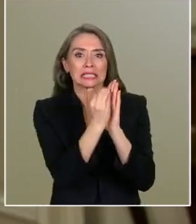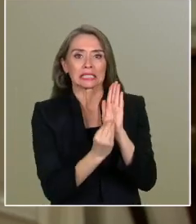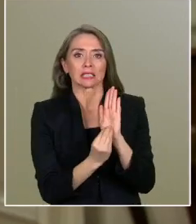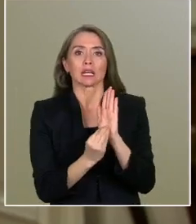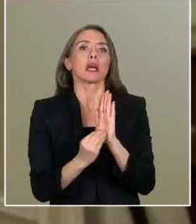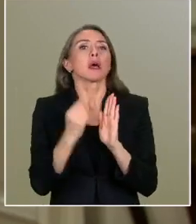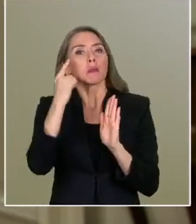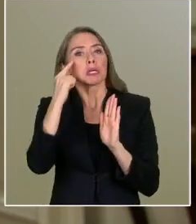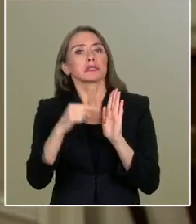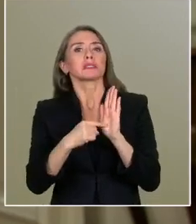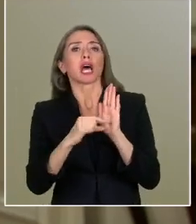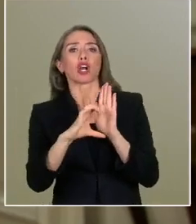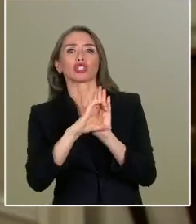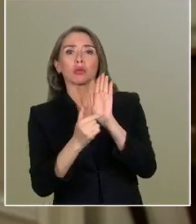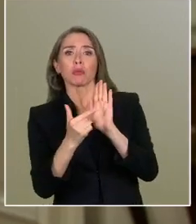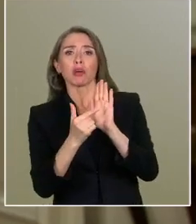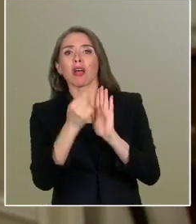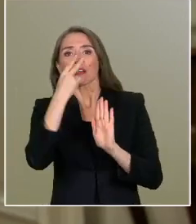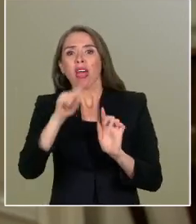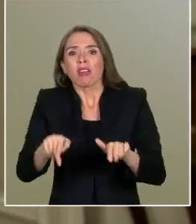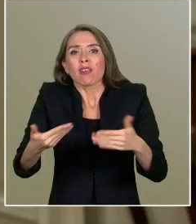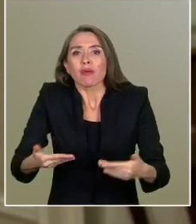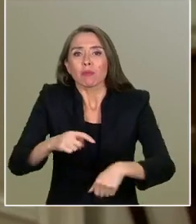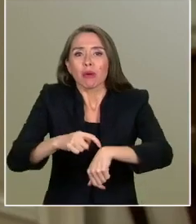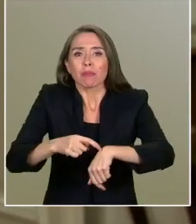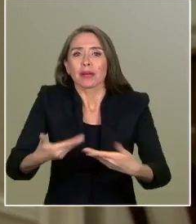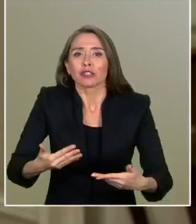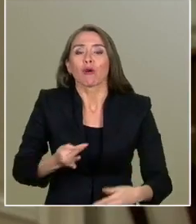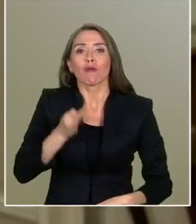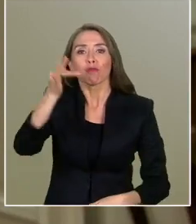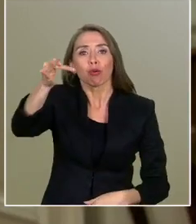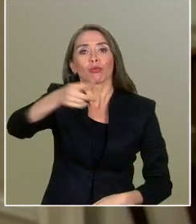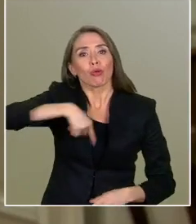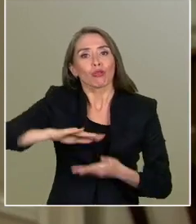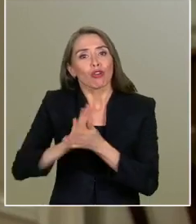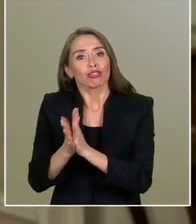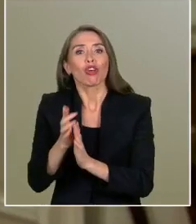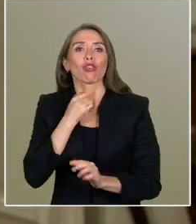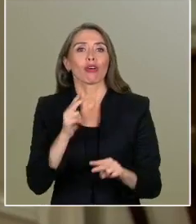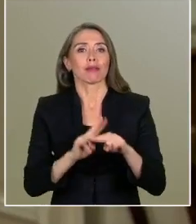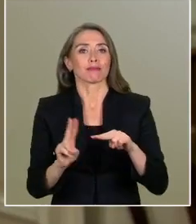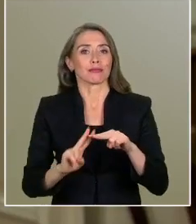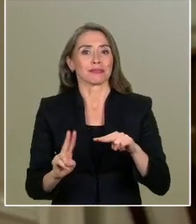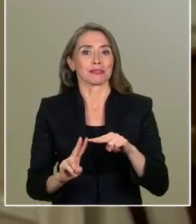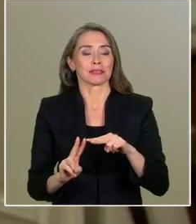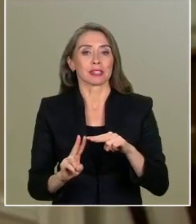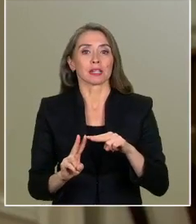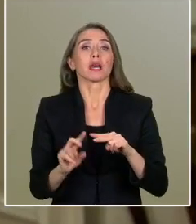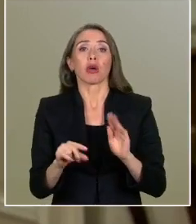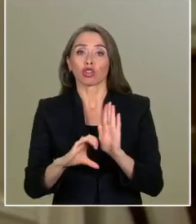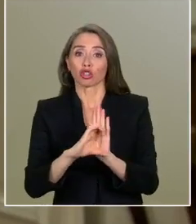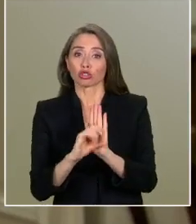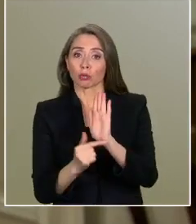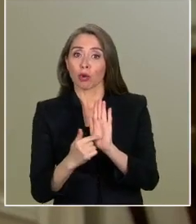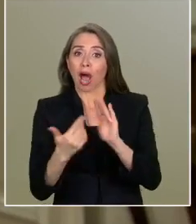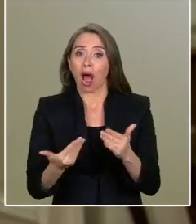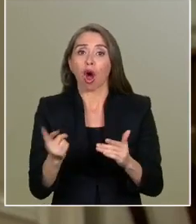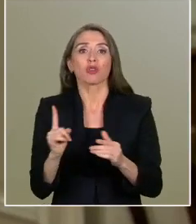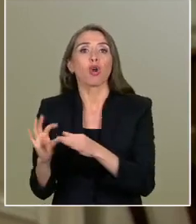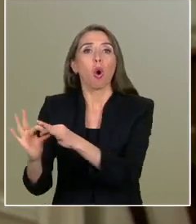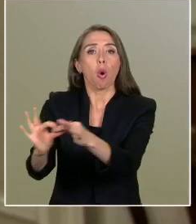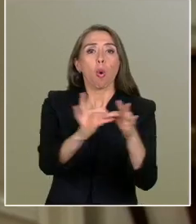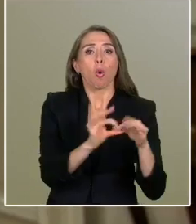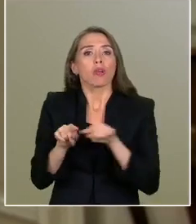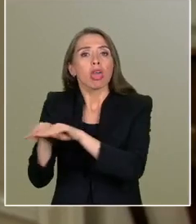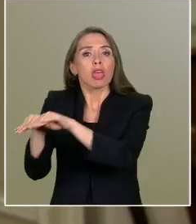cuerpo jurídico que nos dice relación con nuestros tiempos y el futuro que todos queremos construir sobre todo tenemos una constitución que no nos une bajo